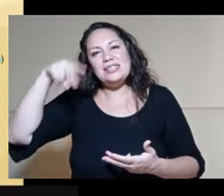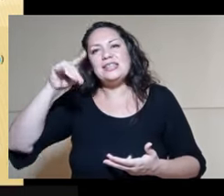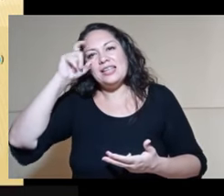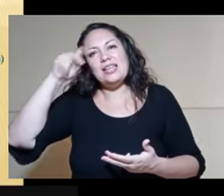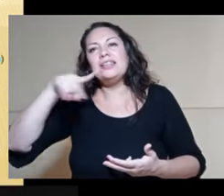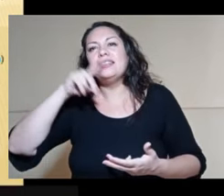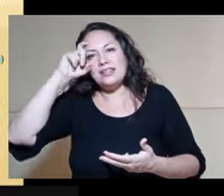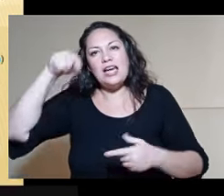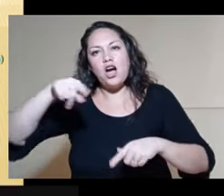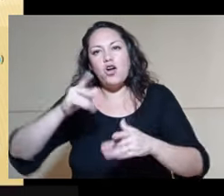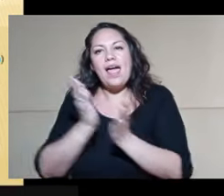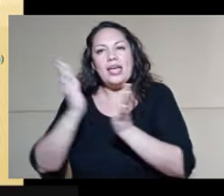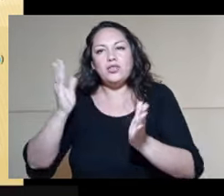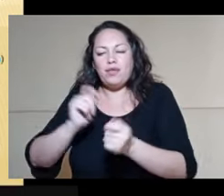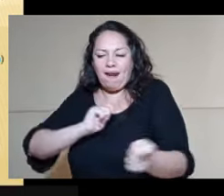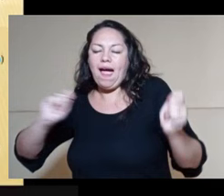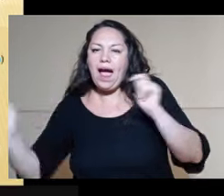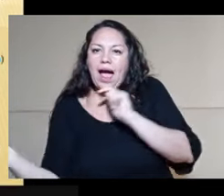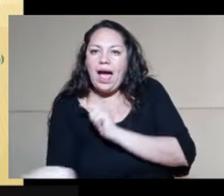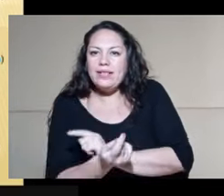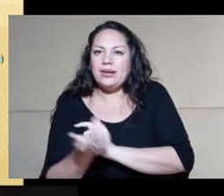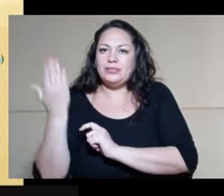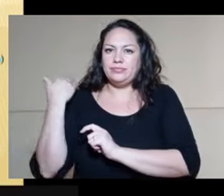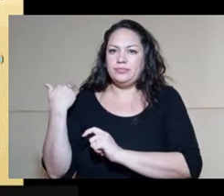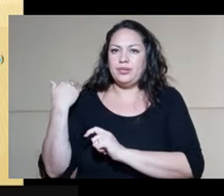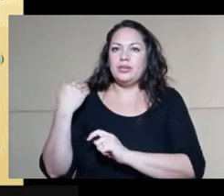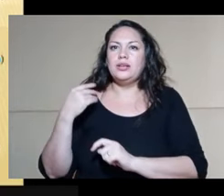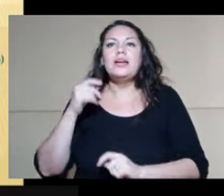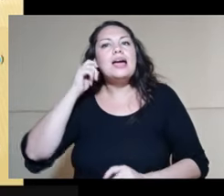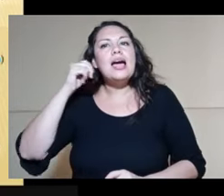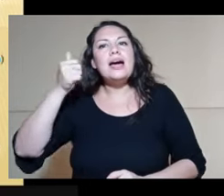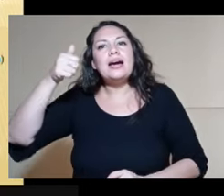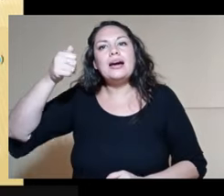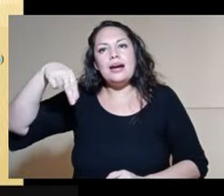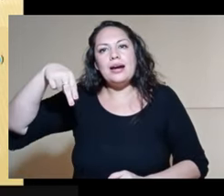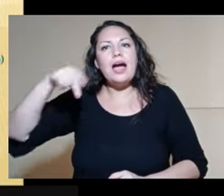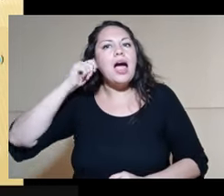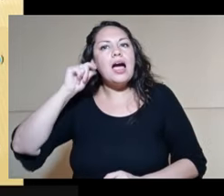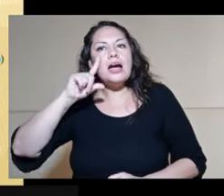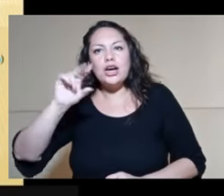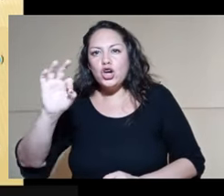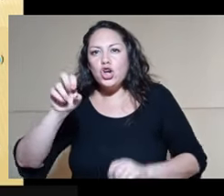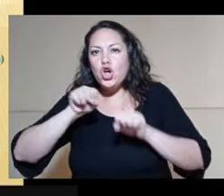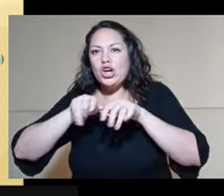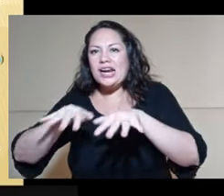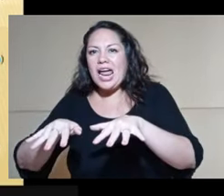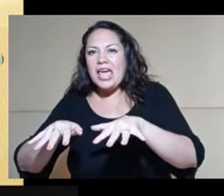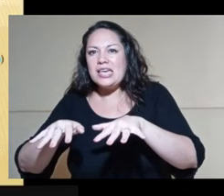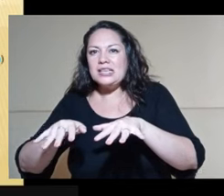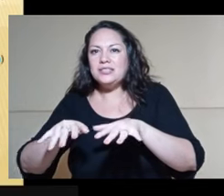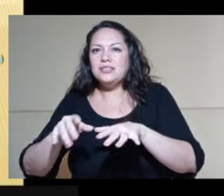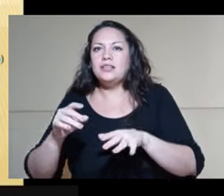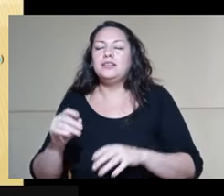estudiar todo al revés, vamos a estudiar toda la parte posterior. Las astas posteriores, el ganglio de la raíz posterior, ¿no es